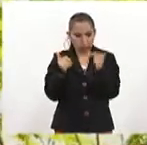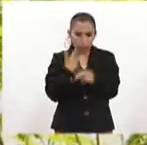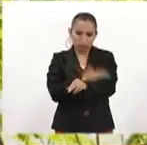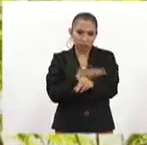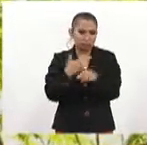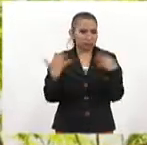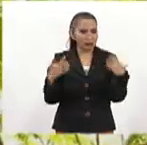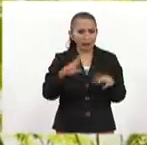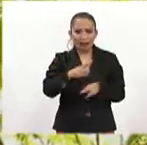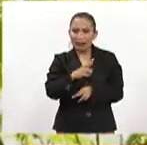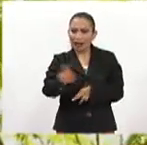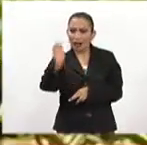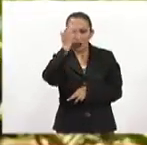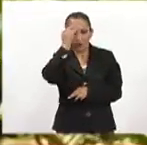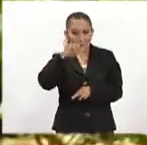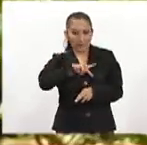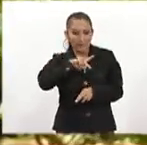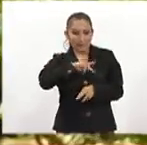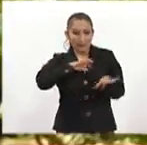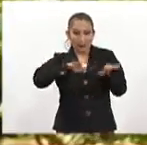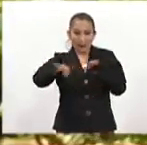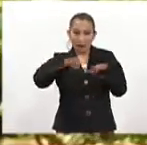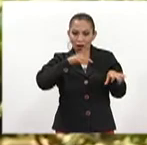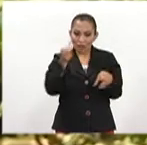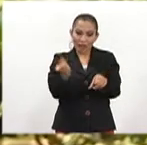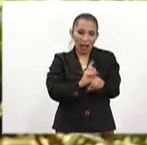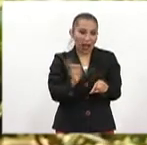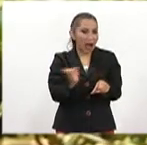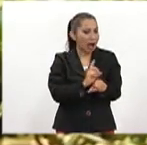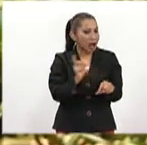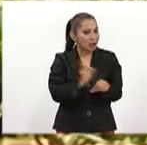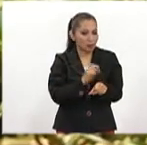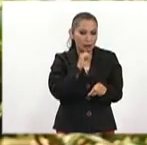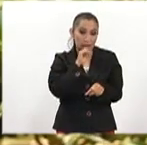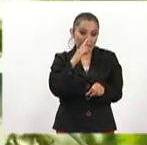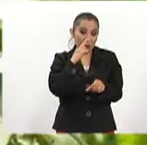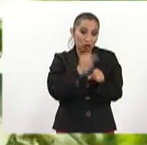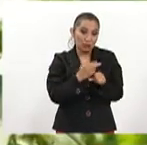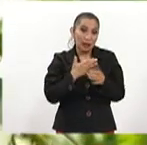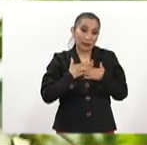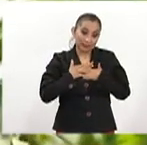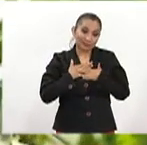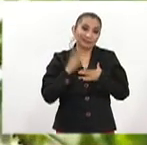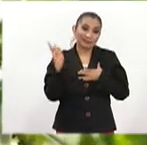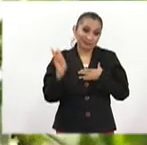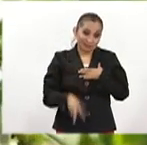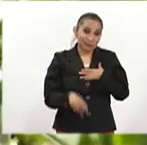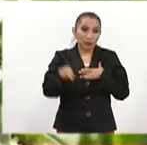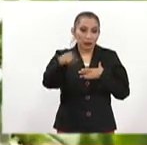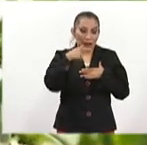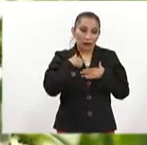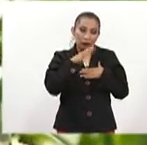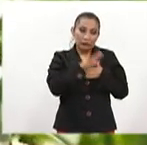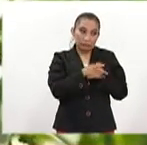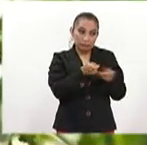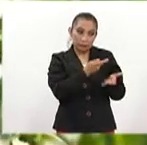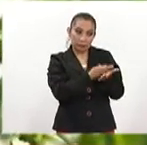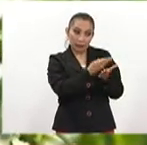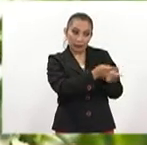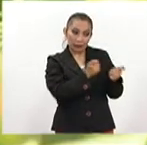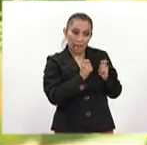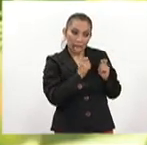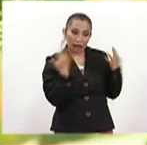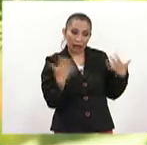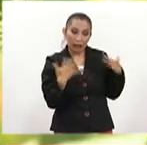que reconozcan la labor que hacemos día a día y sobre todo también una gran responsabilidad, porque nos comprometemos más a